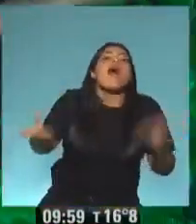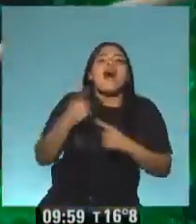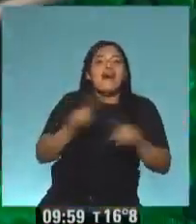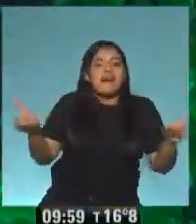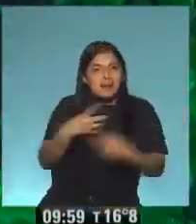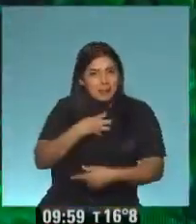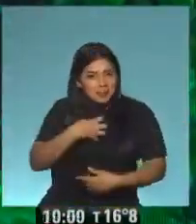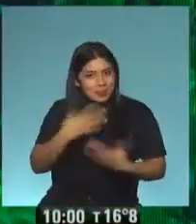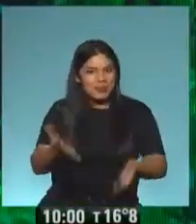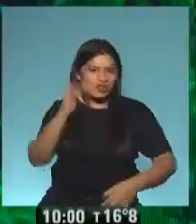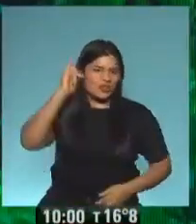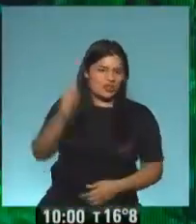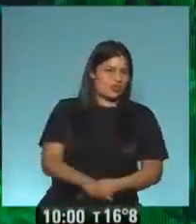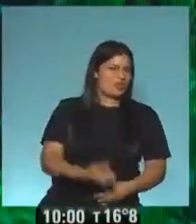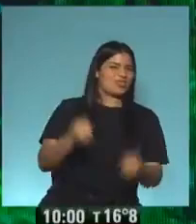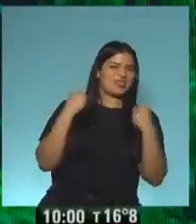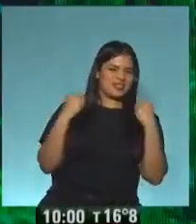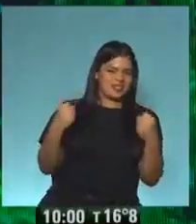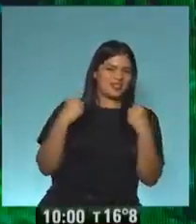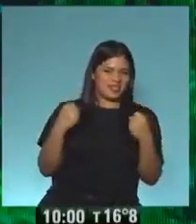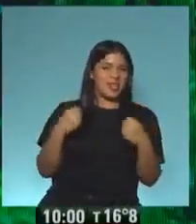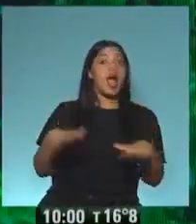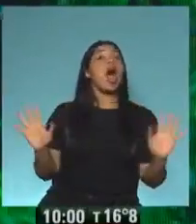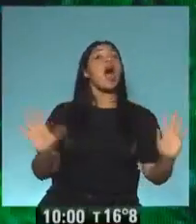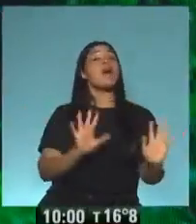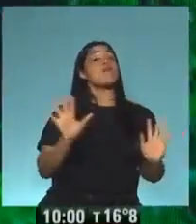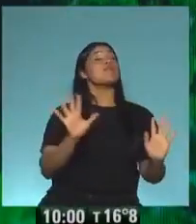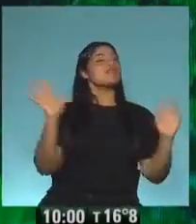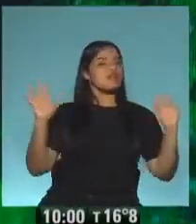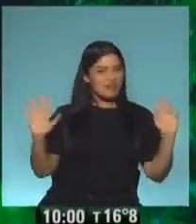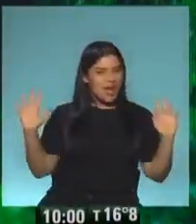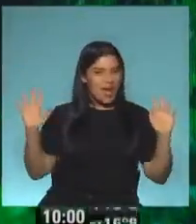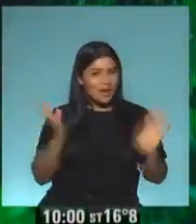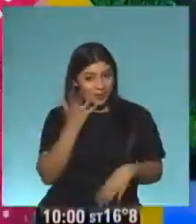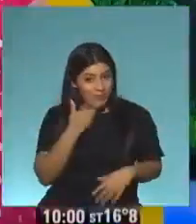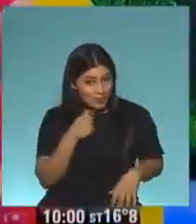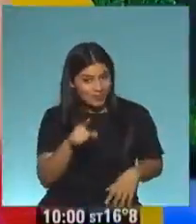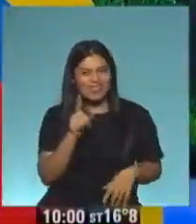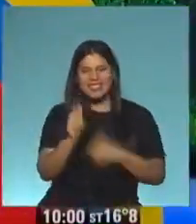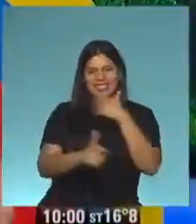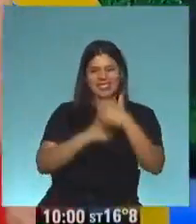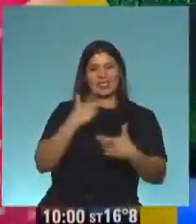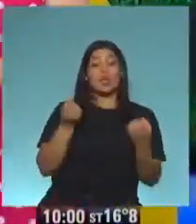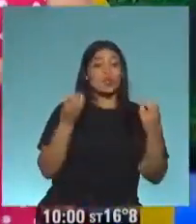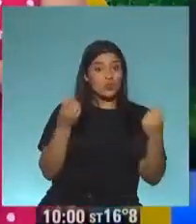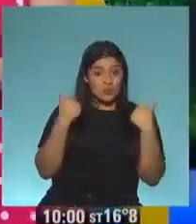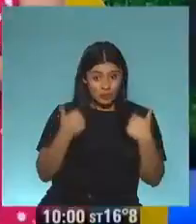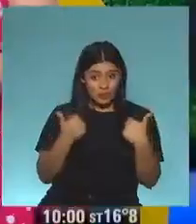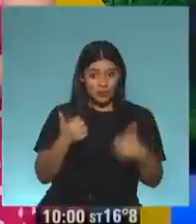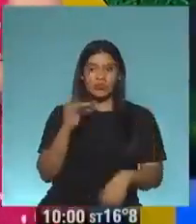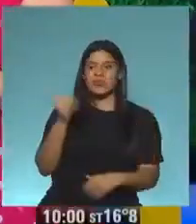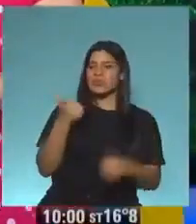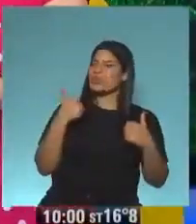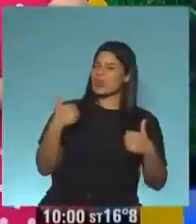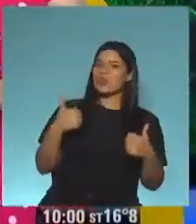¡Ah! Le pusiste misterio, ¿eh? ¡Me gusta el misterio! ¿Cómo andan hoy? Muy bien. Muy bien, muy